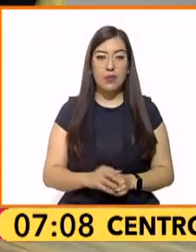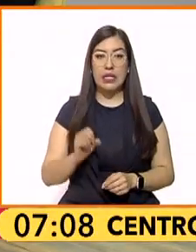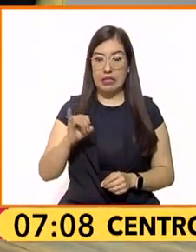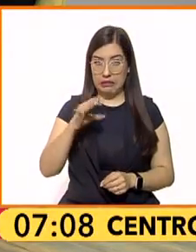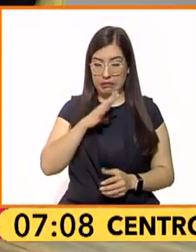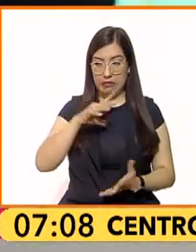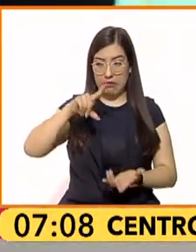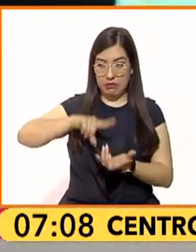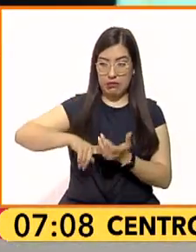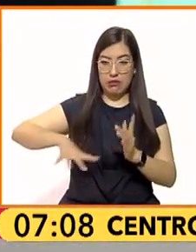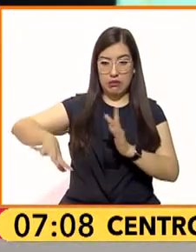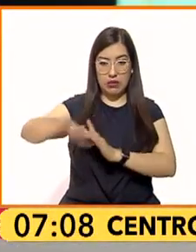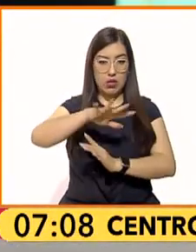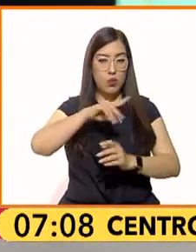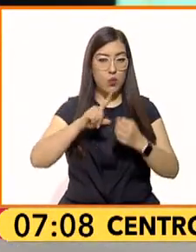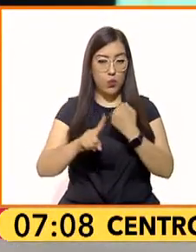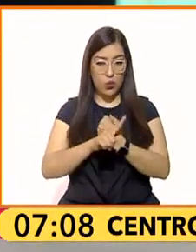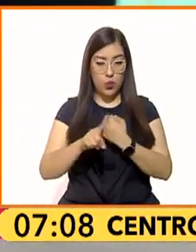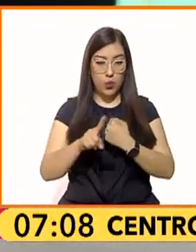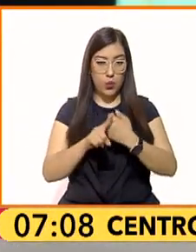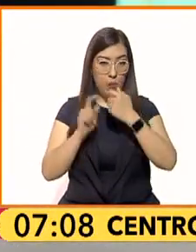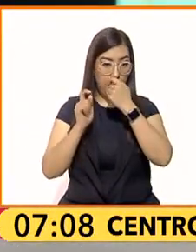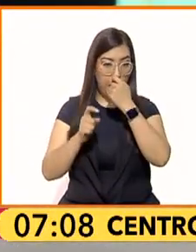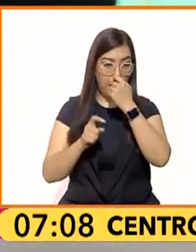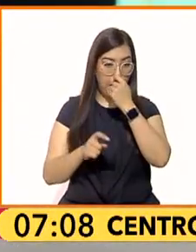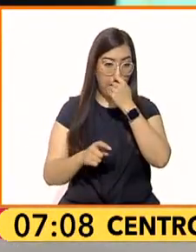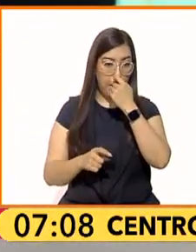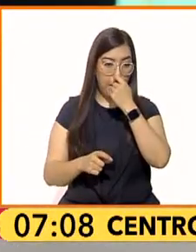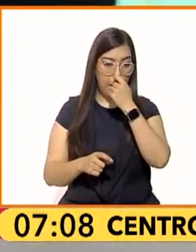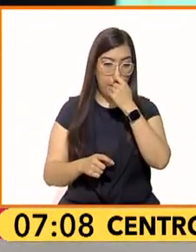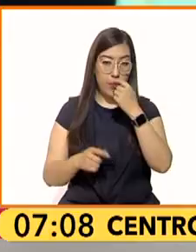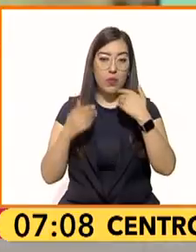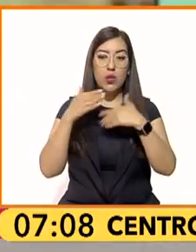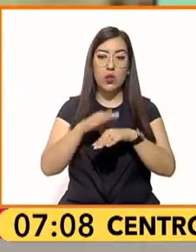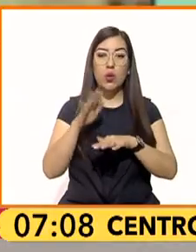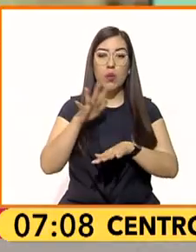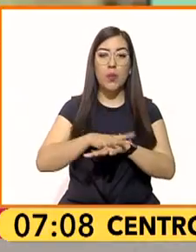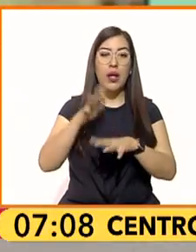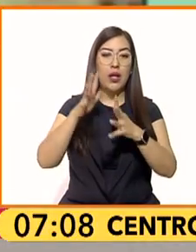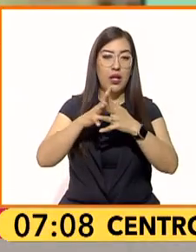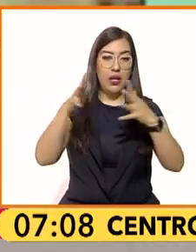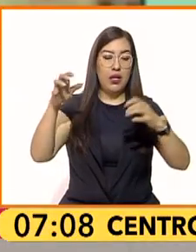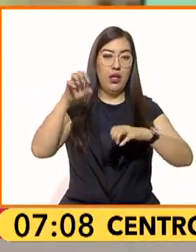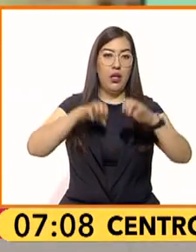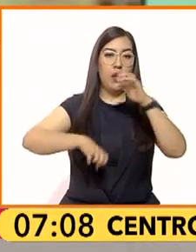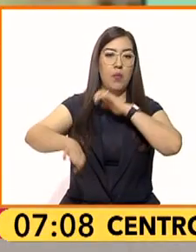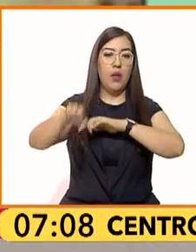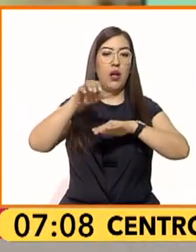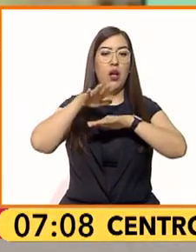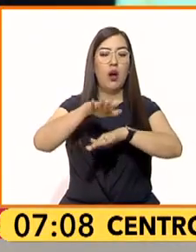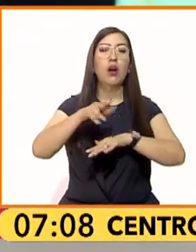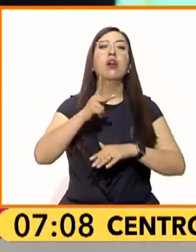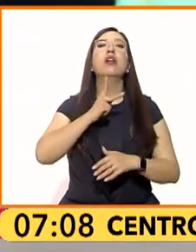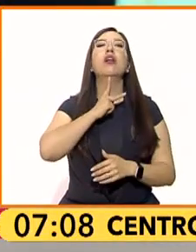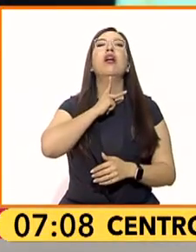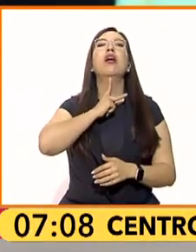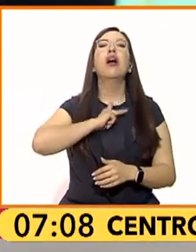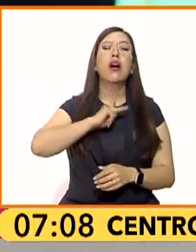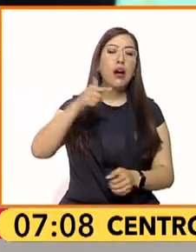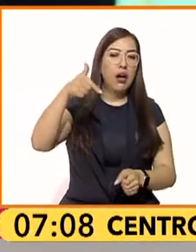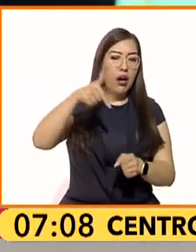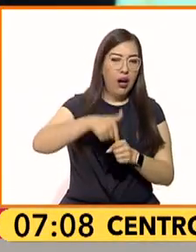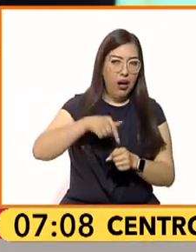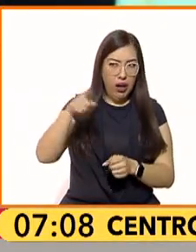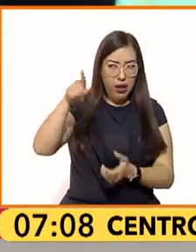conflictos, que es ecológica, causó muchos líos, sobre todo con las grandes empresas petroleras y petroquímicas. El lobby